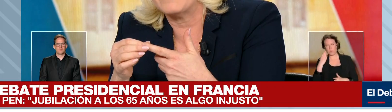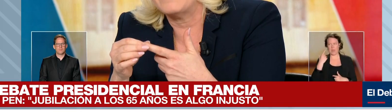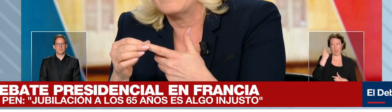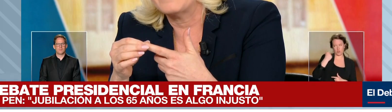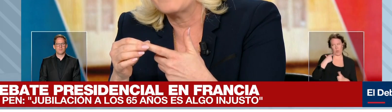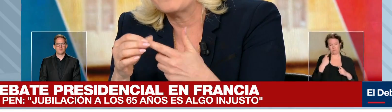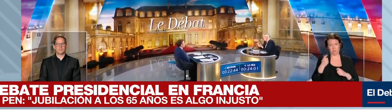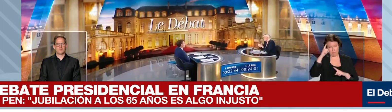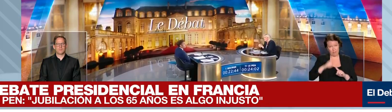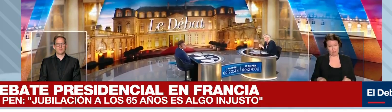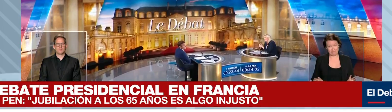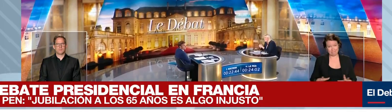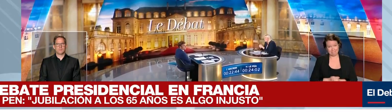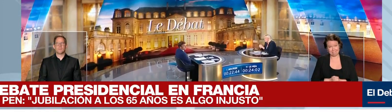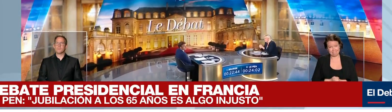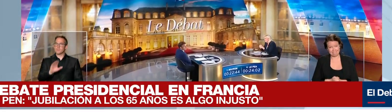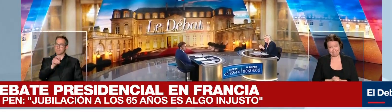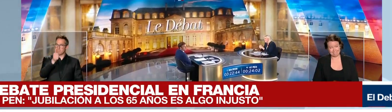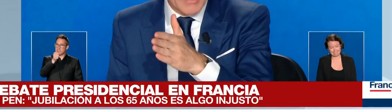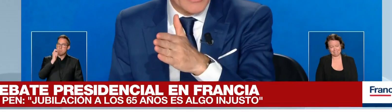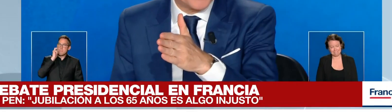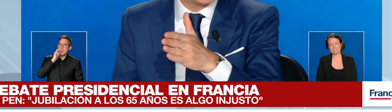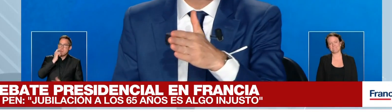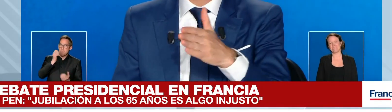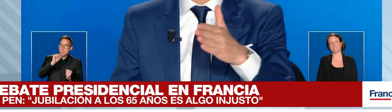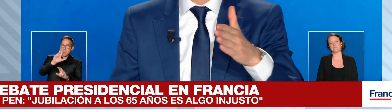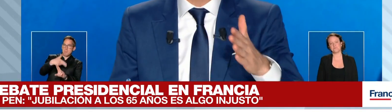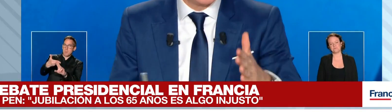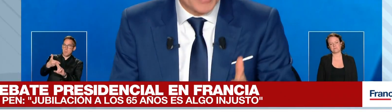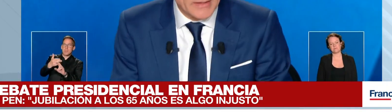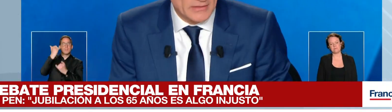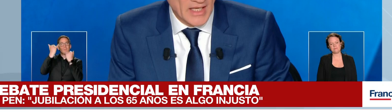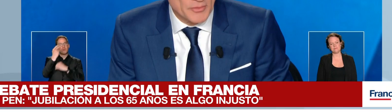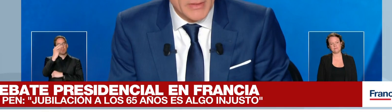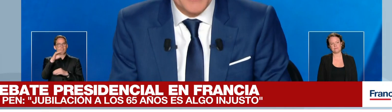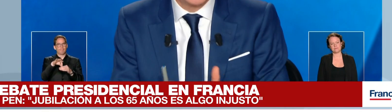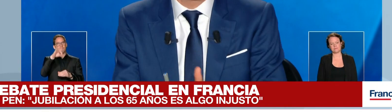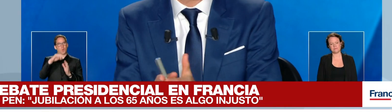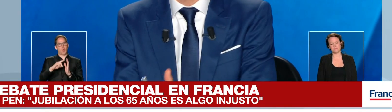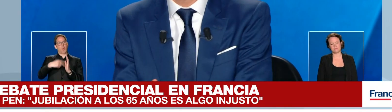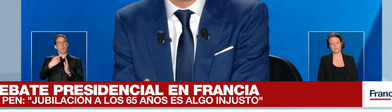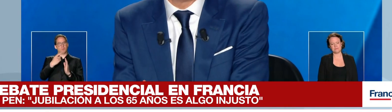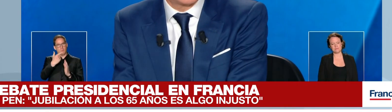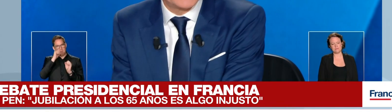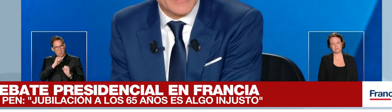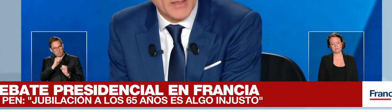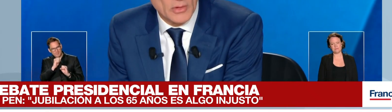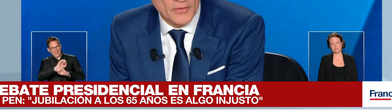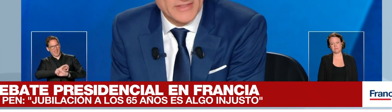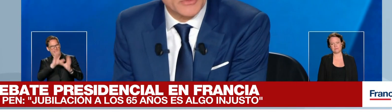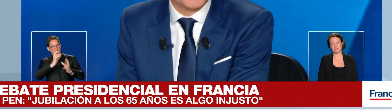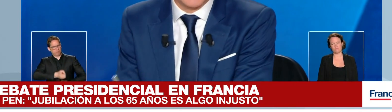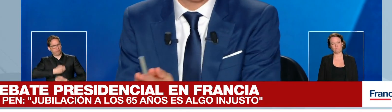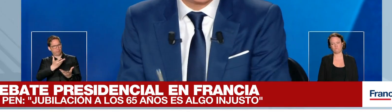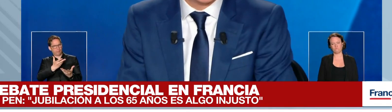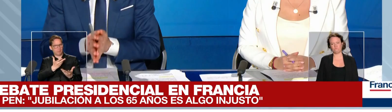no se justifica desde el punto de vista de presupuesto. Señor Macron, la misma pregunta que la señora Le Pen. Si lo reeligen, ¿puede decirle claramente